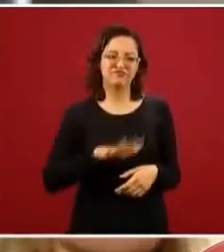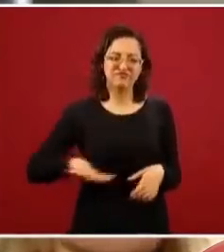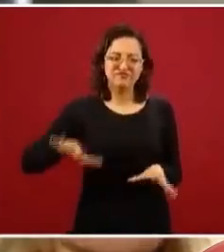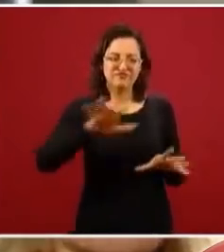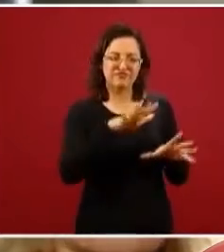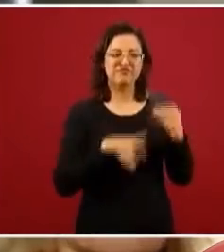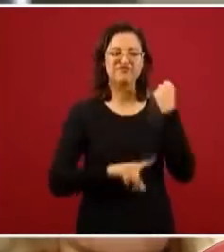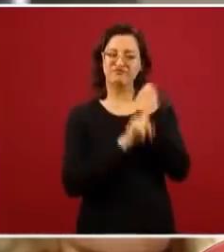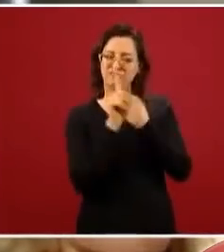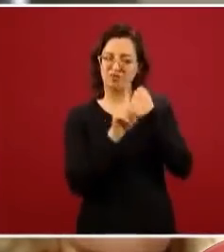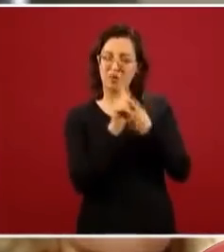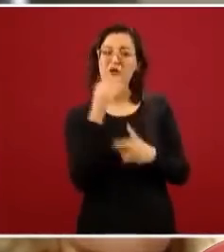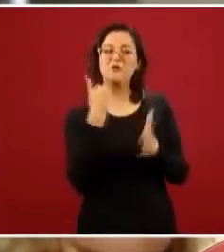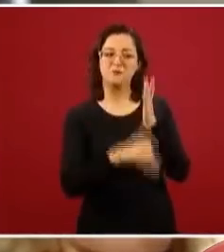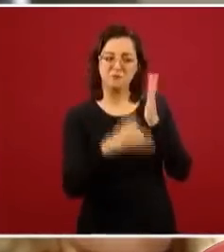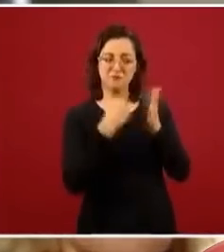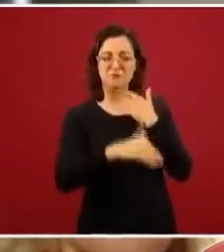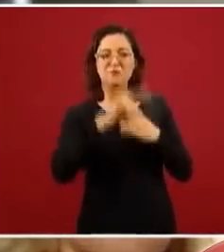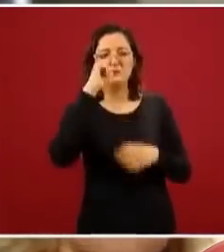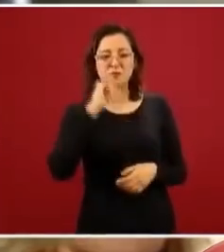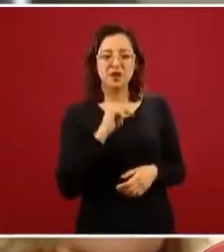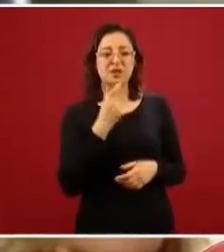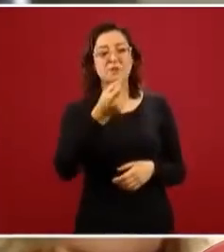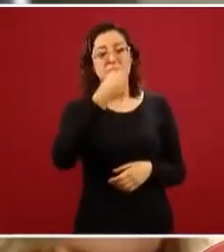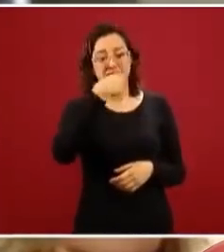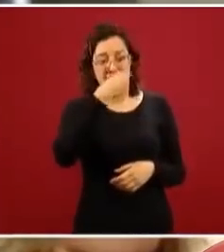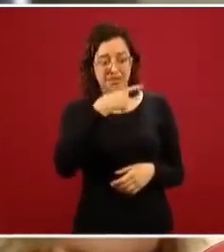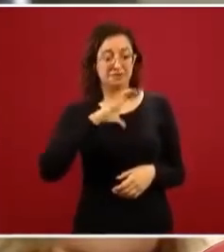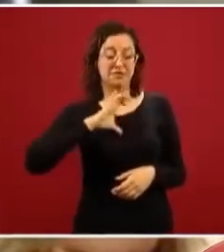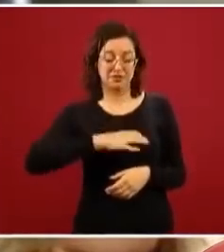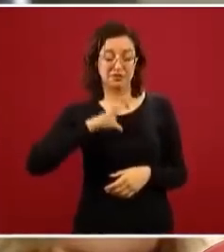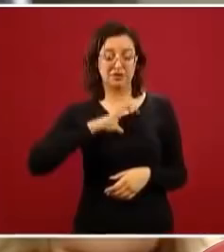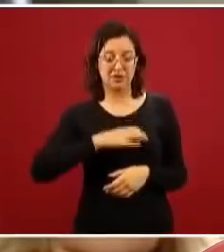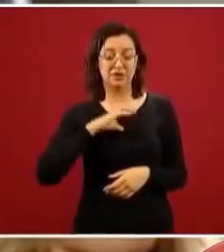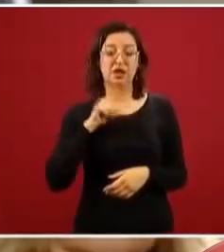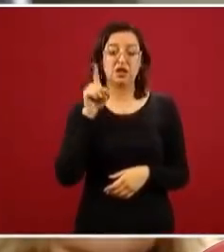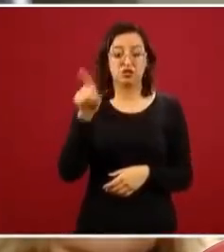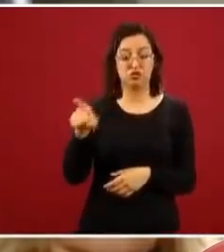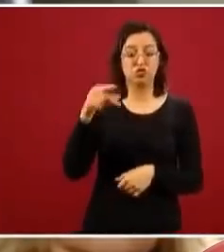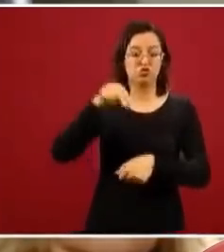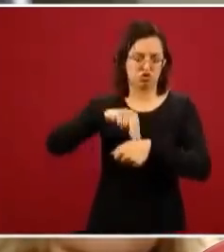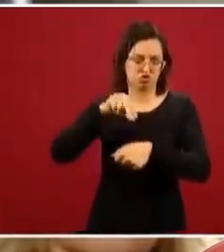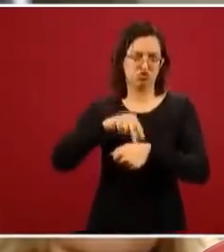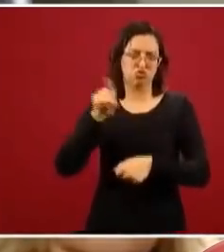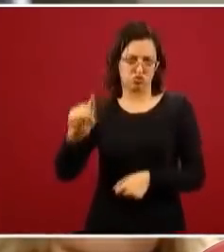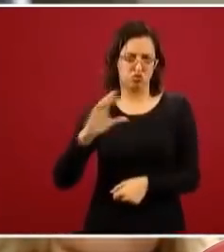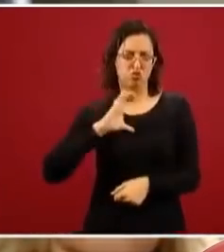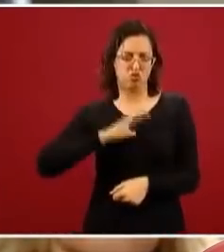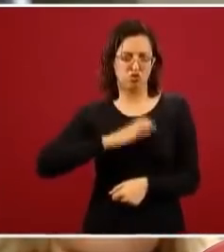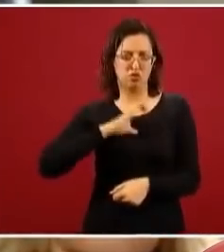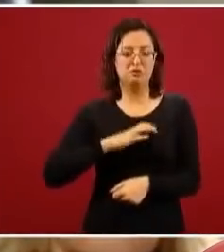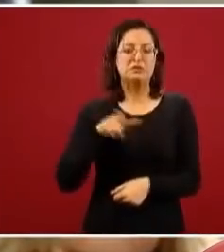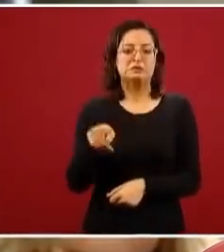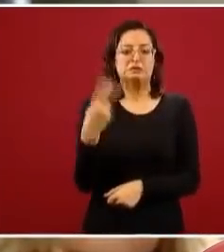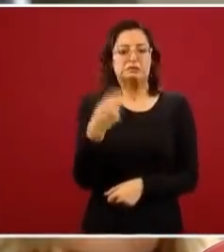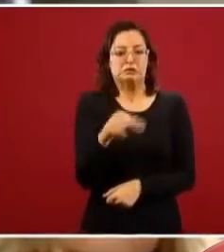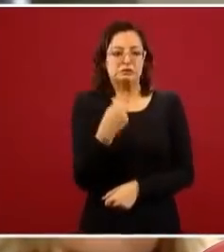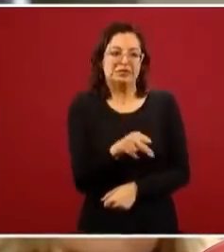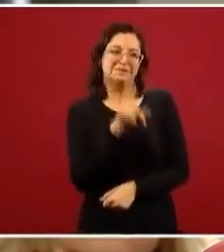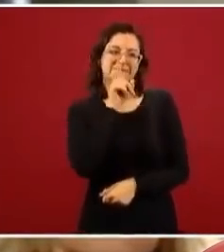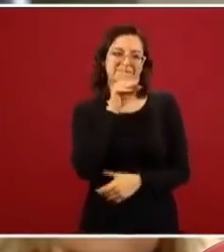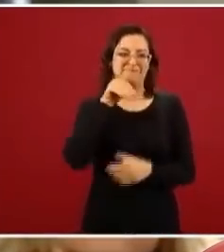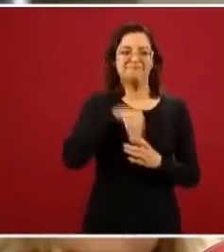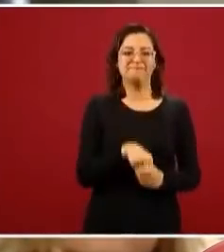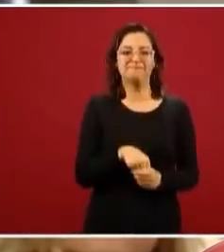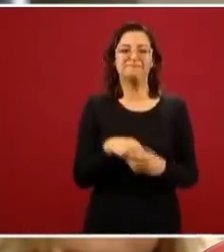es un problema, me dice, sobre todo los medicamentos oncológicos. Es un doctor que es un oncólogo, me pidió no dar su nombre nada más para efectos de